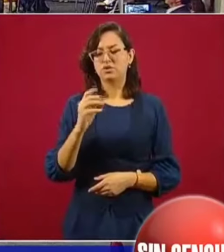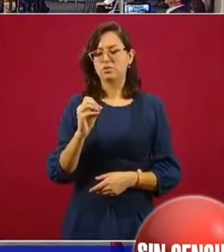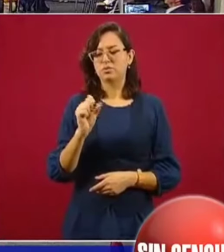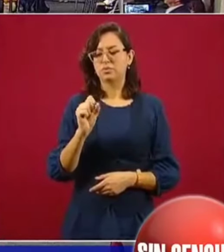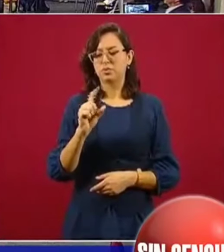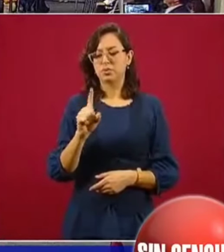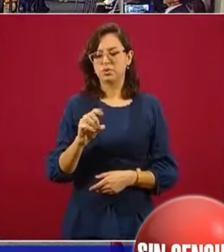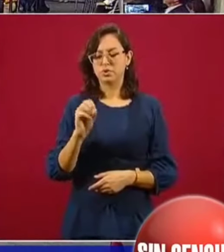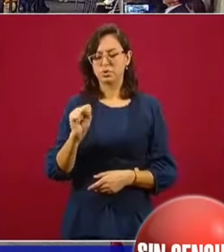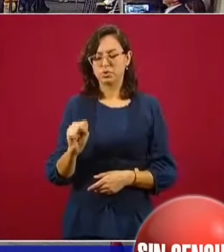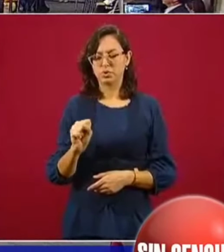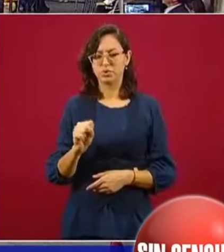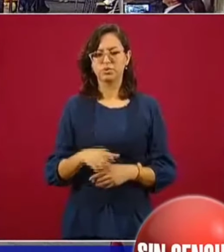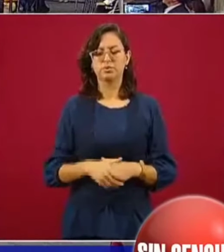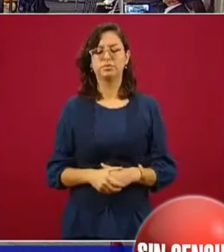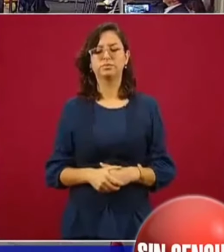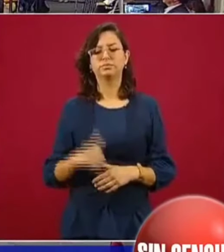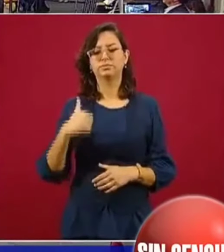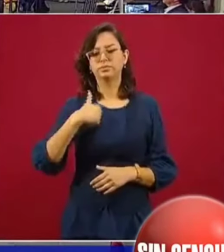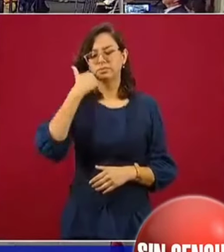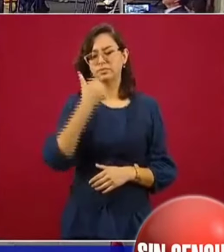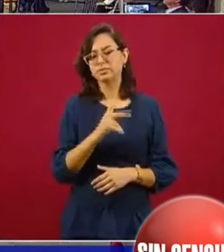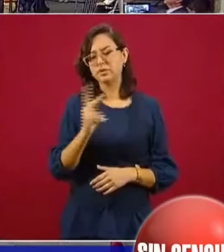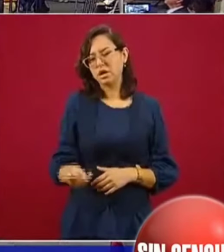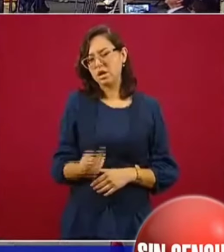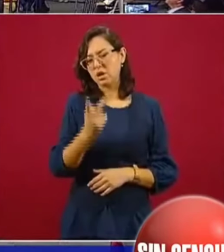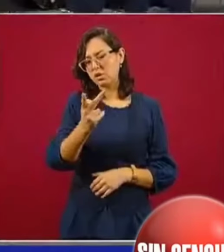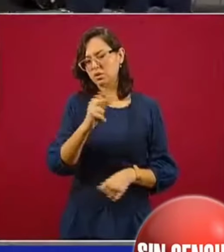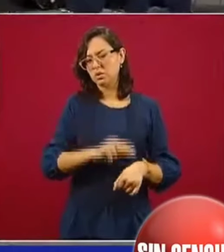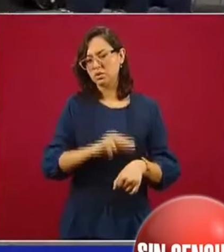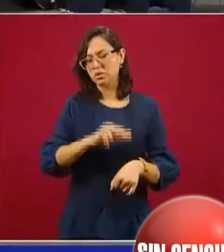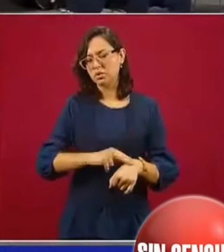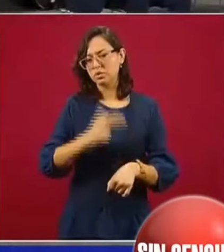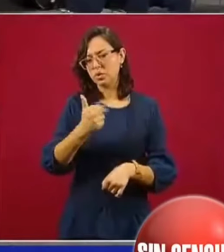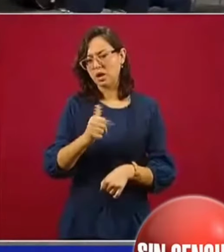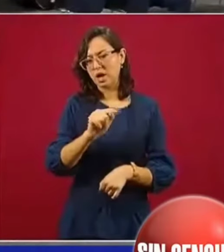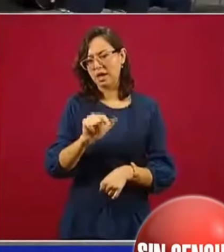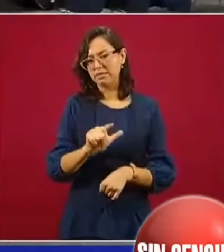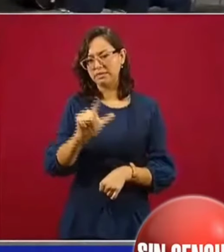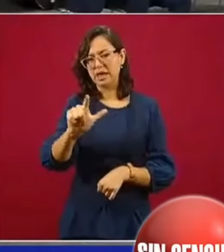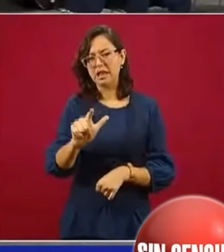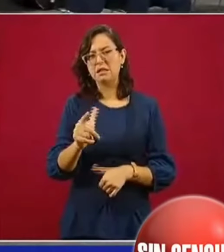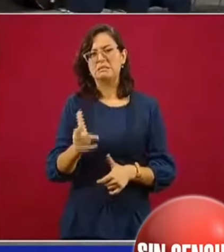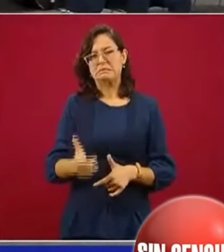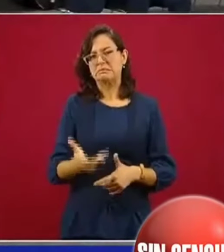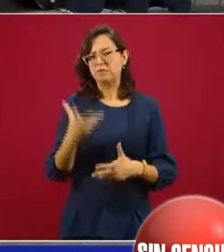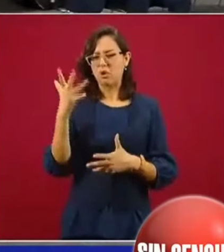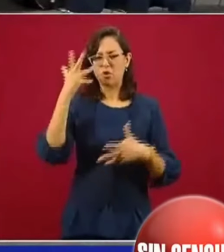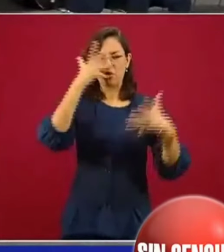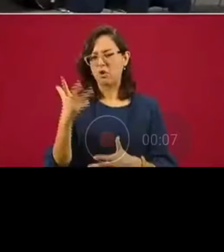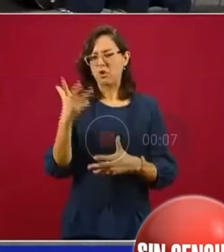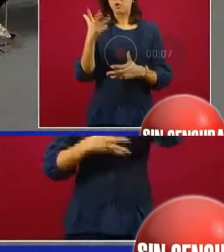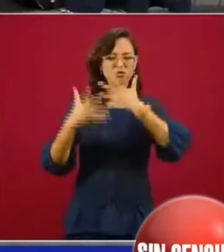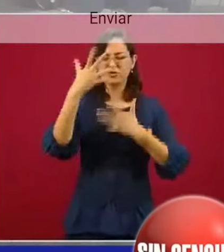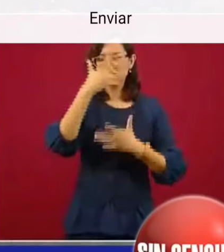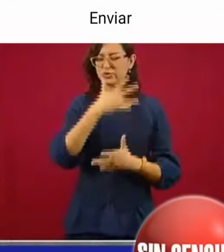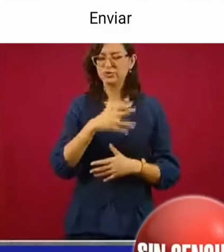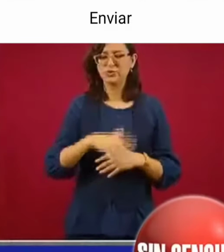con el doctor Gatell, ha causado cierta confusión y que si nos pudiera detallar